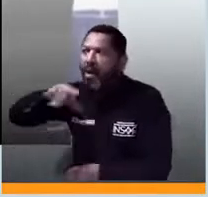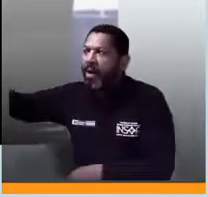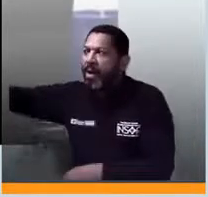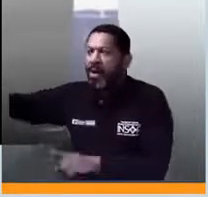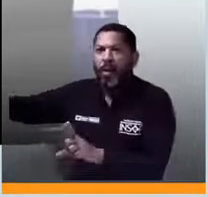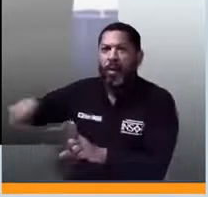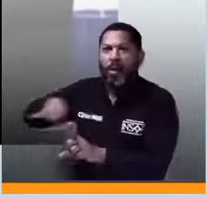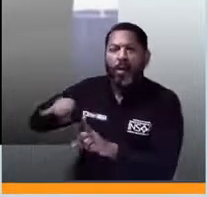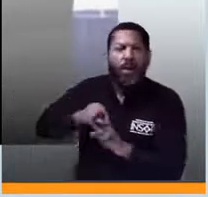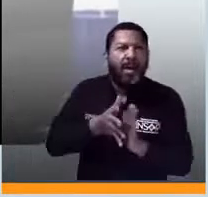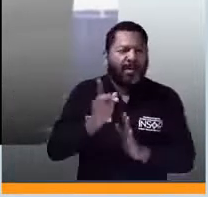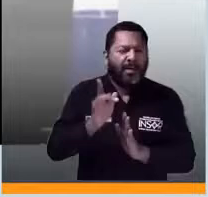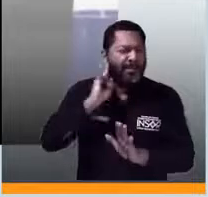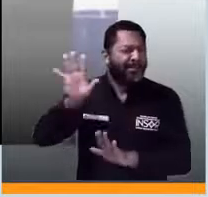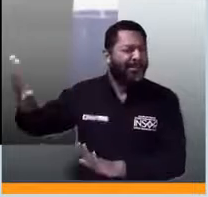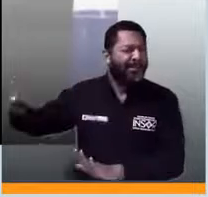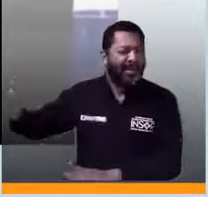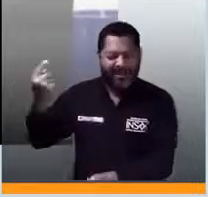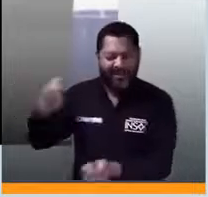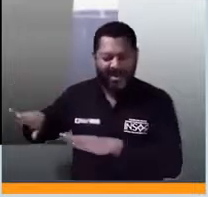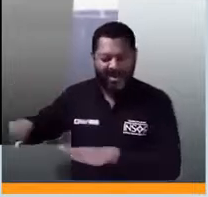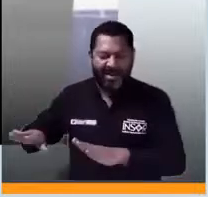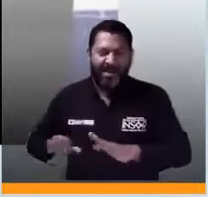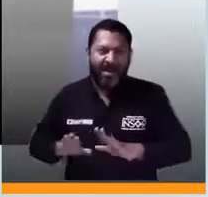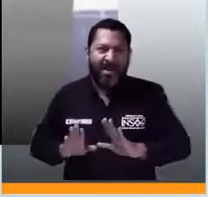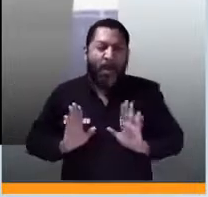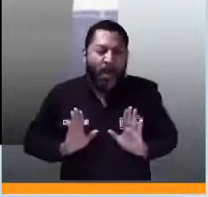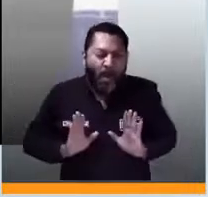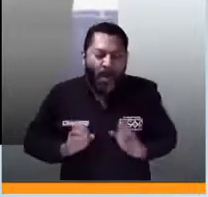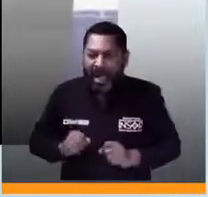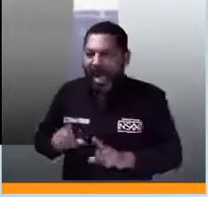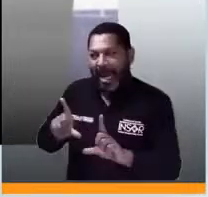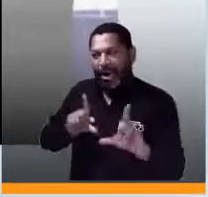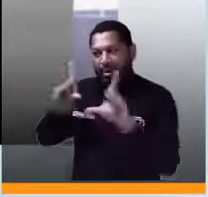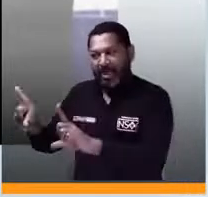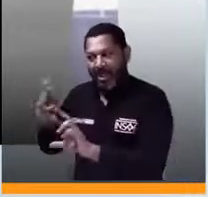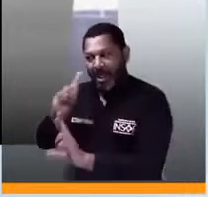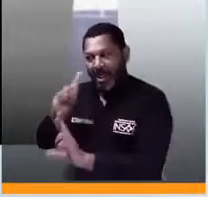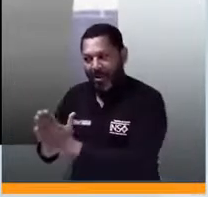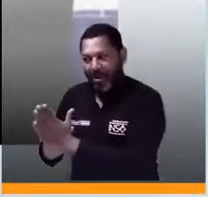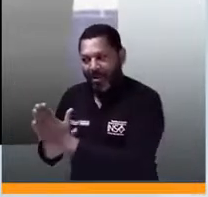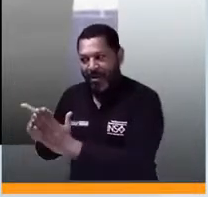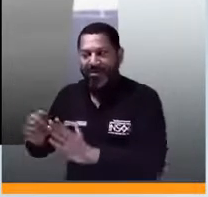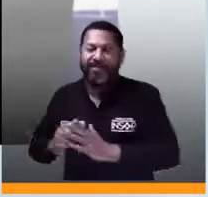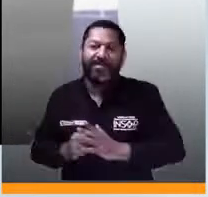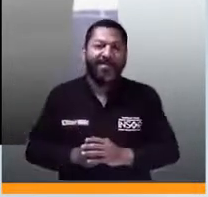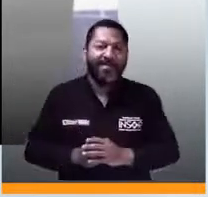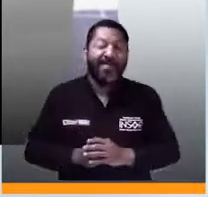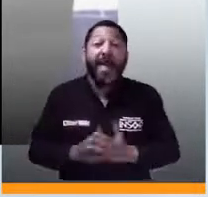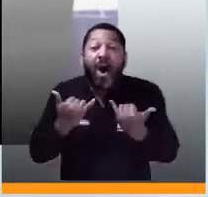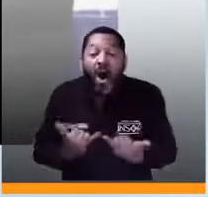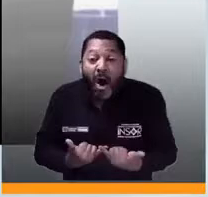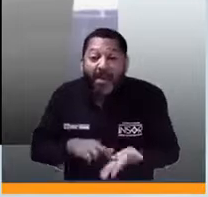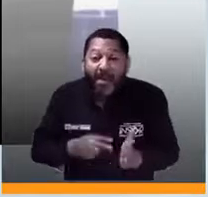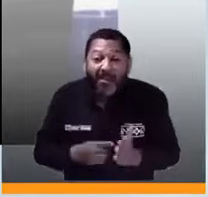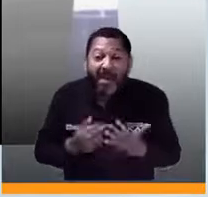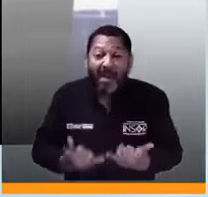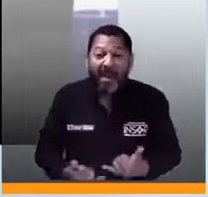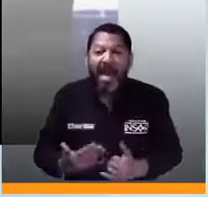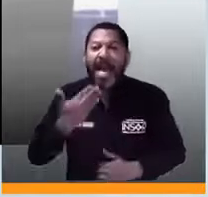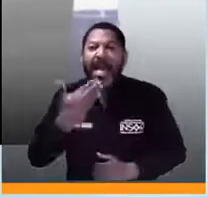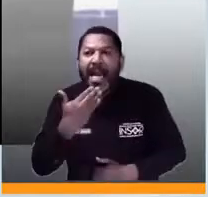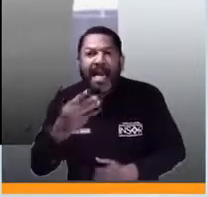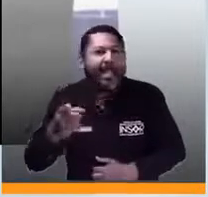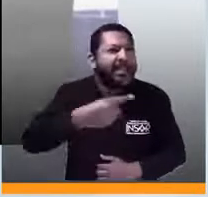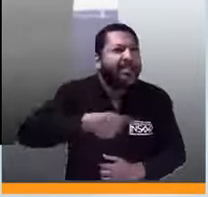fundamental, pero no olvidemos que inclusive los médicos pasaron por las manos de un buen maestro. Todos somos lo que somos gracias a los consejos, al